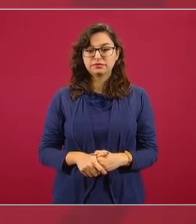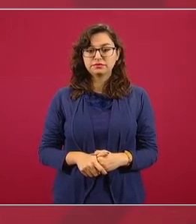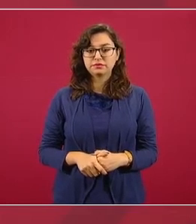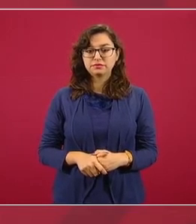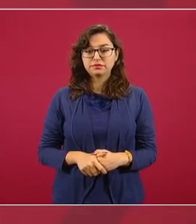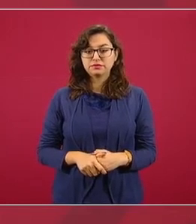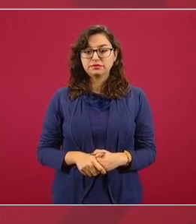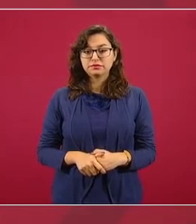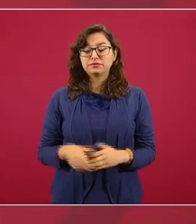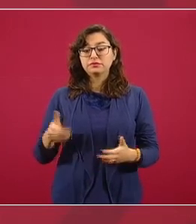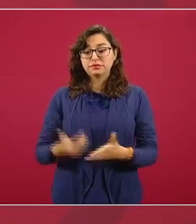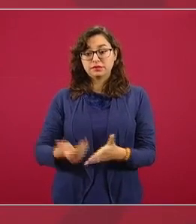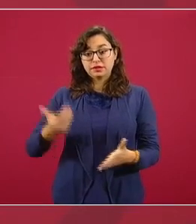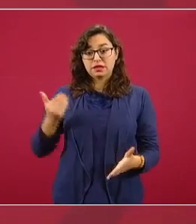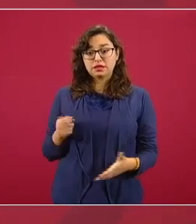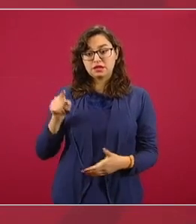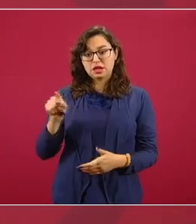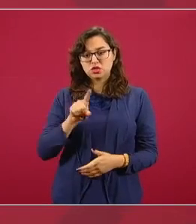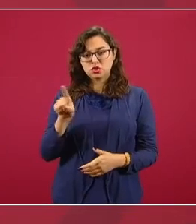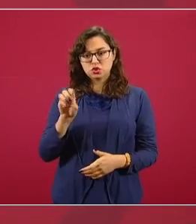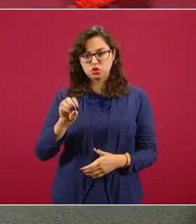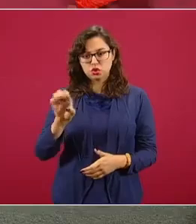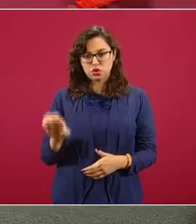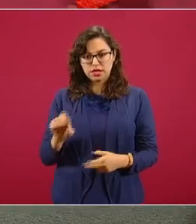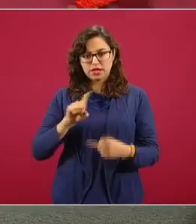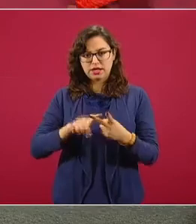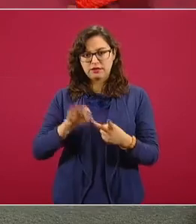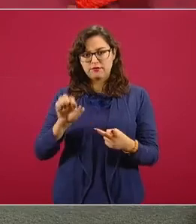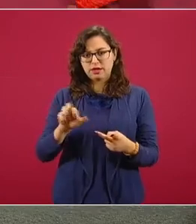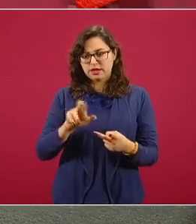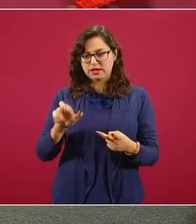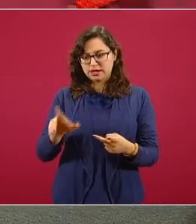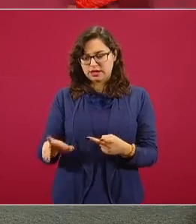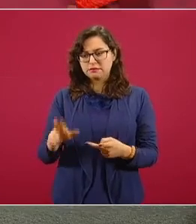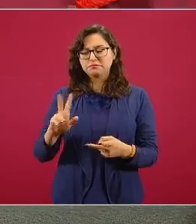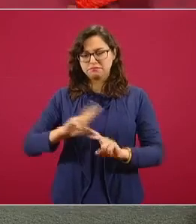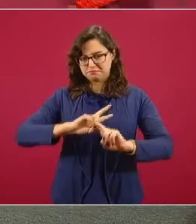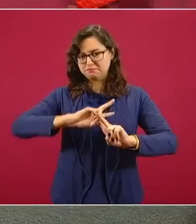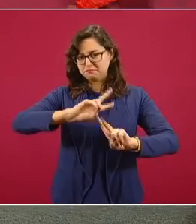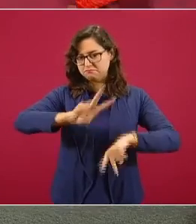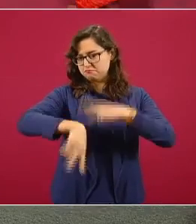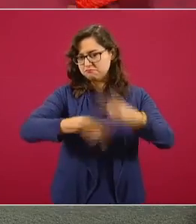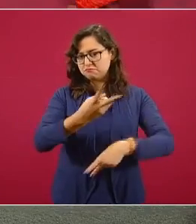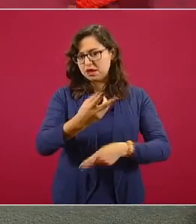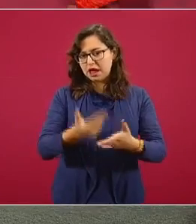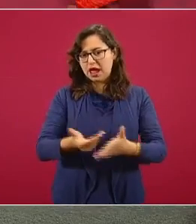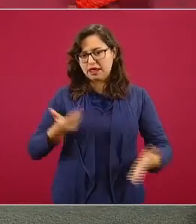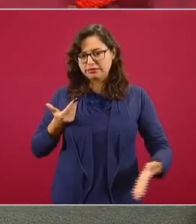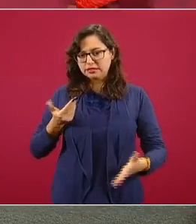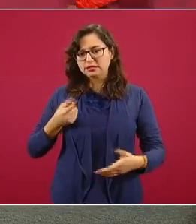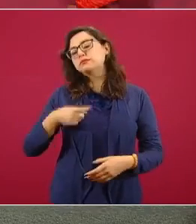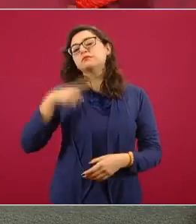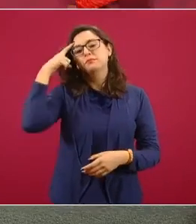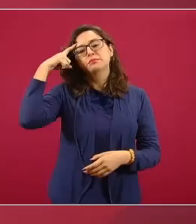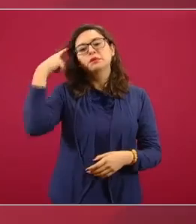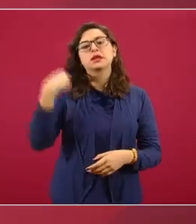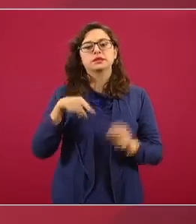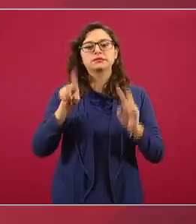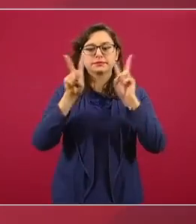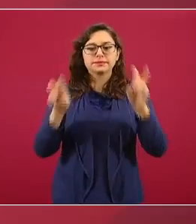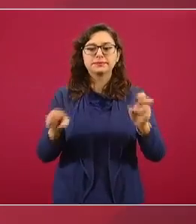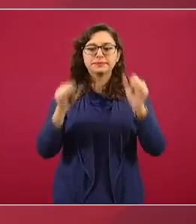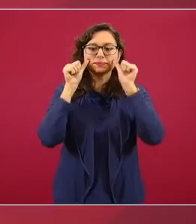Cananea Zoé con Ferrer y a Sonora, para que atiendan,